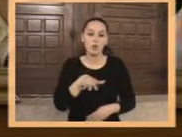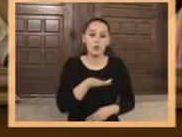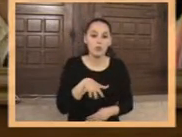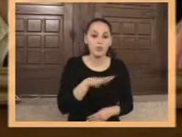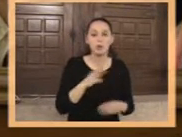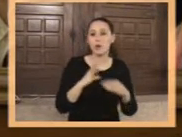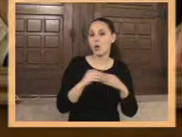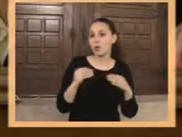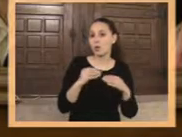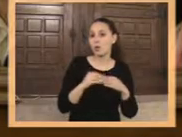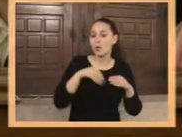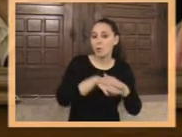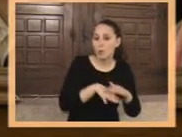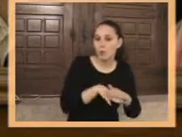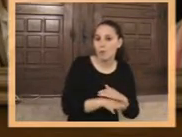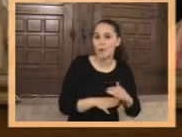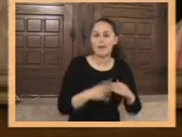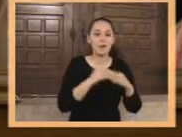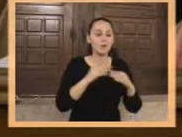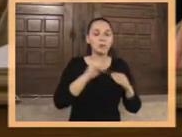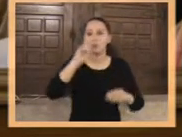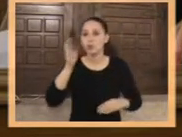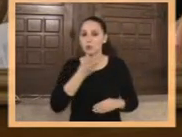¿no? Y si no fuera así,